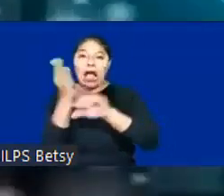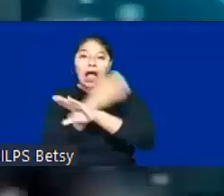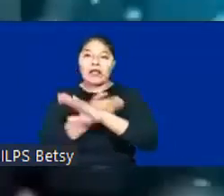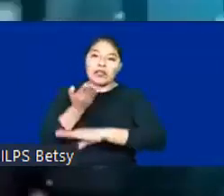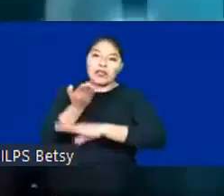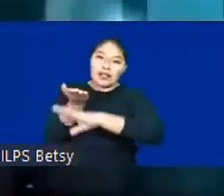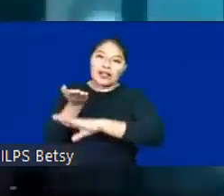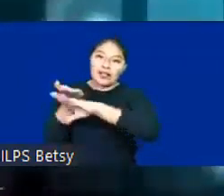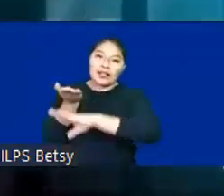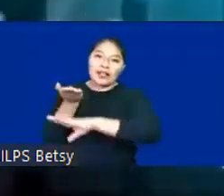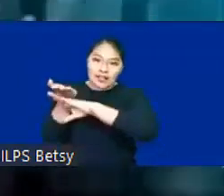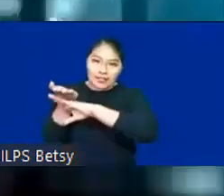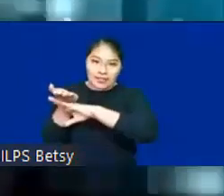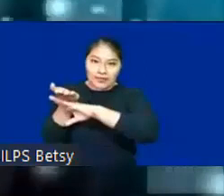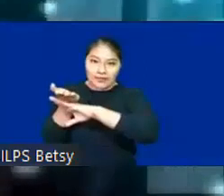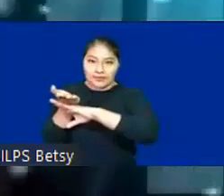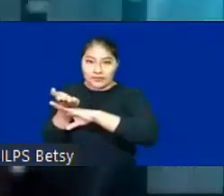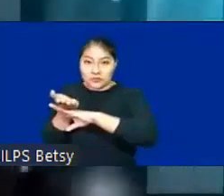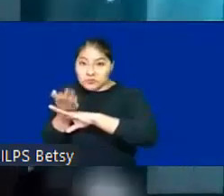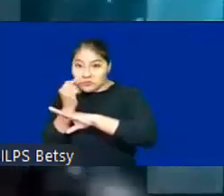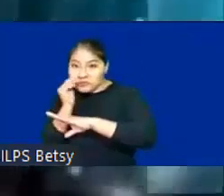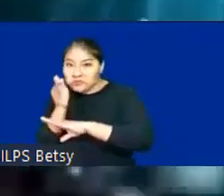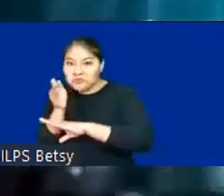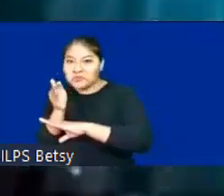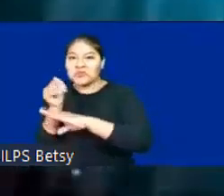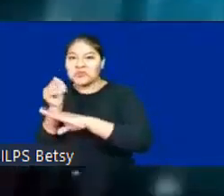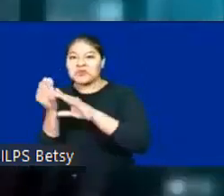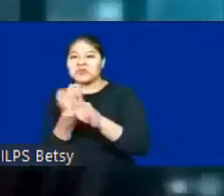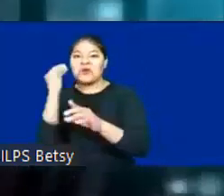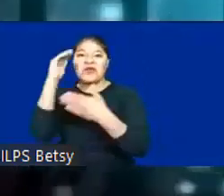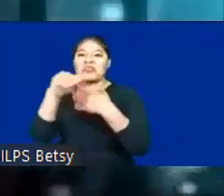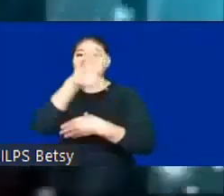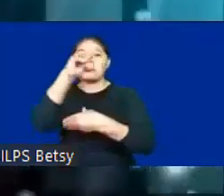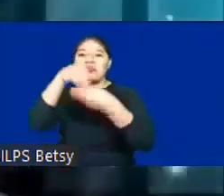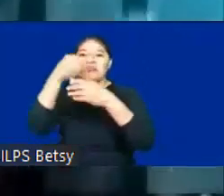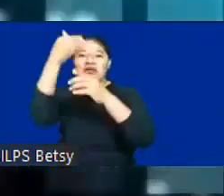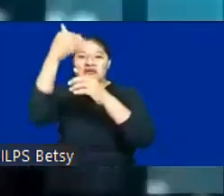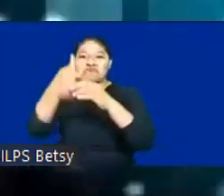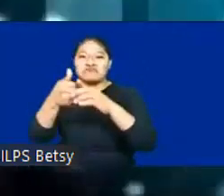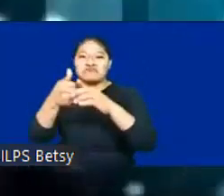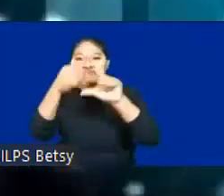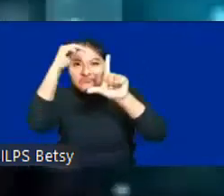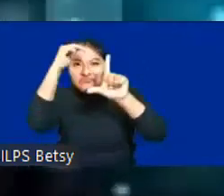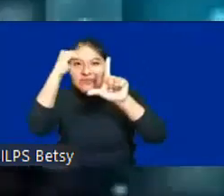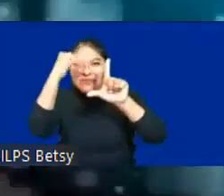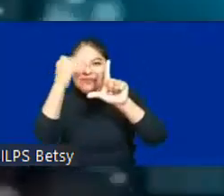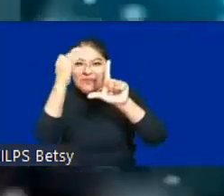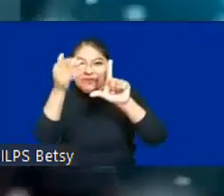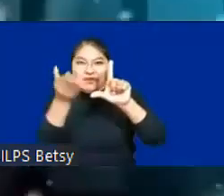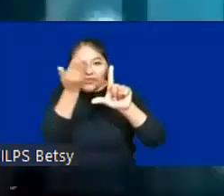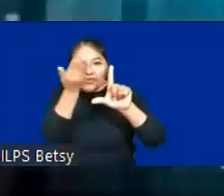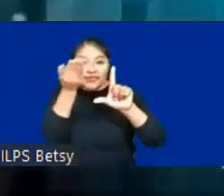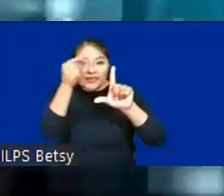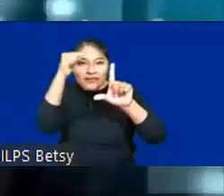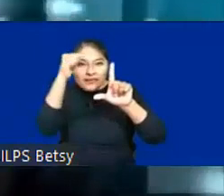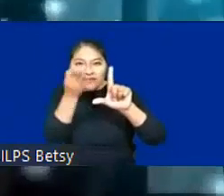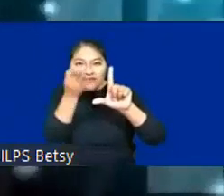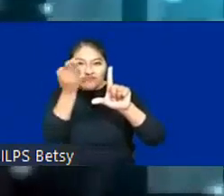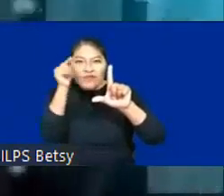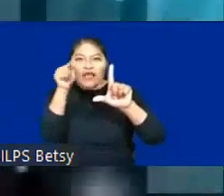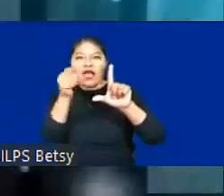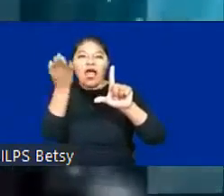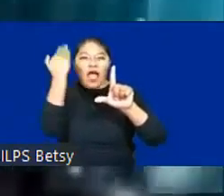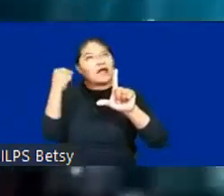publicidad, sobre todo la publicidad compendiosa, ¿no? En qué estado está la atención de las solicitudes de publicidad. Y